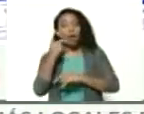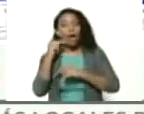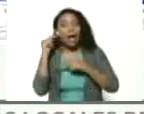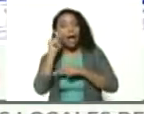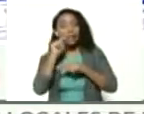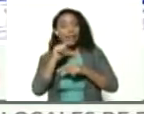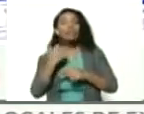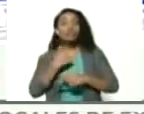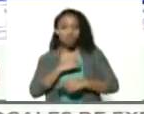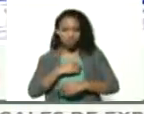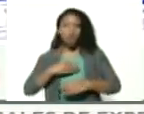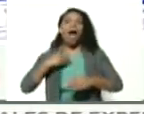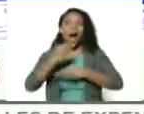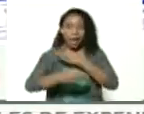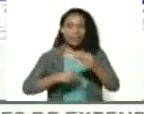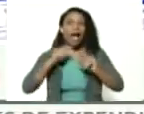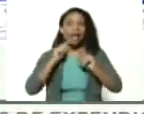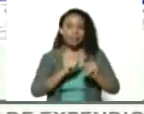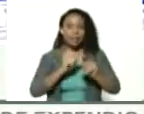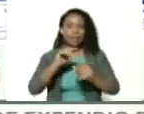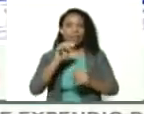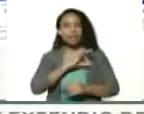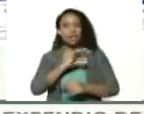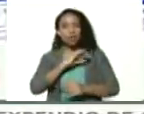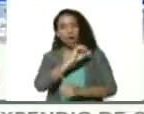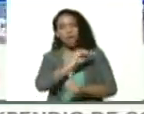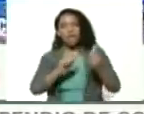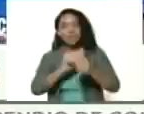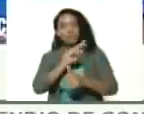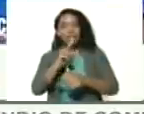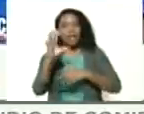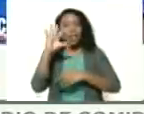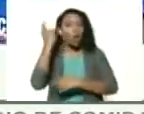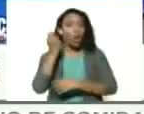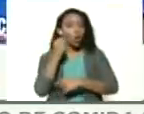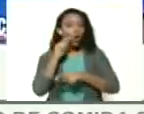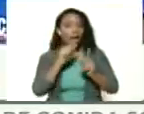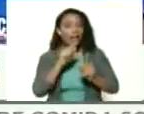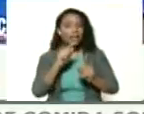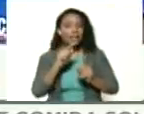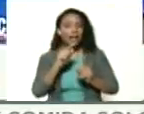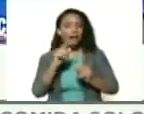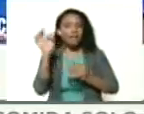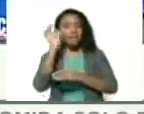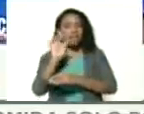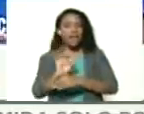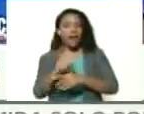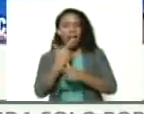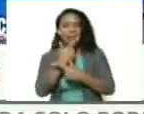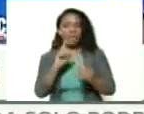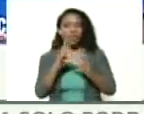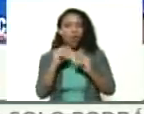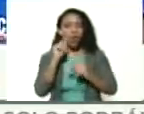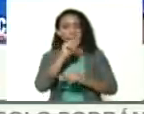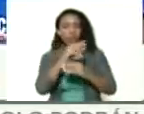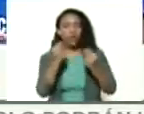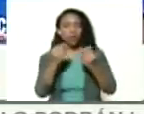lo vamos a lograr, señora vicepresidenta está encargada de lograr que la Reserva Federal libere todos esos